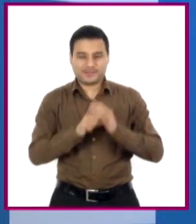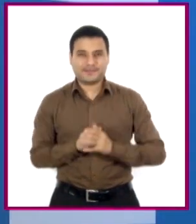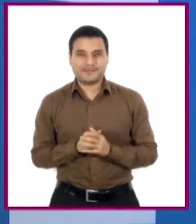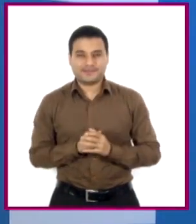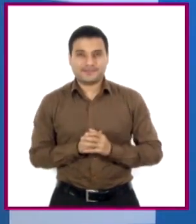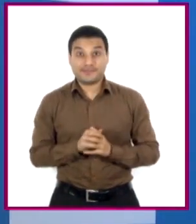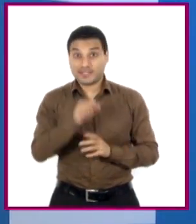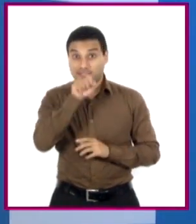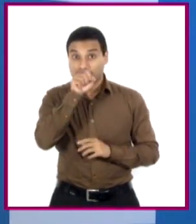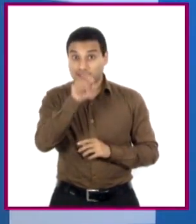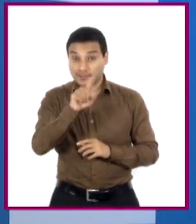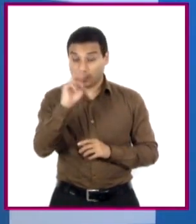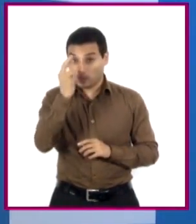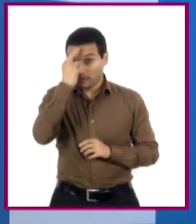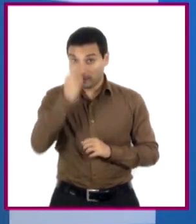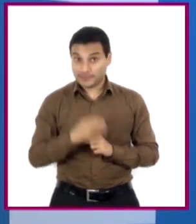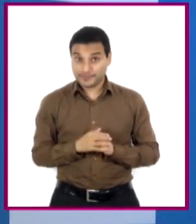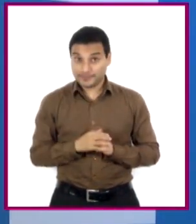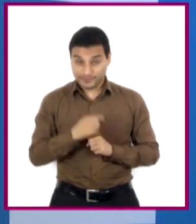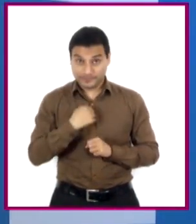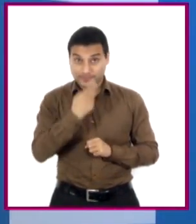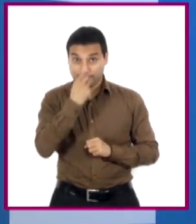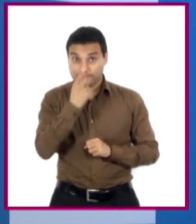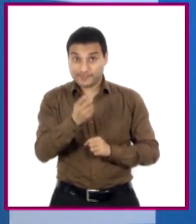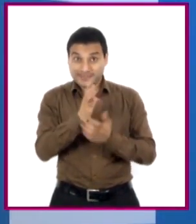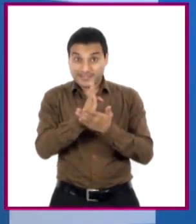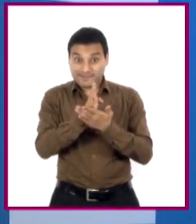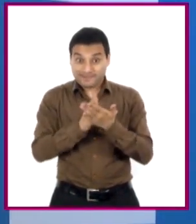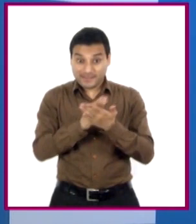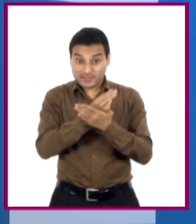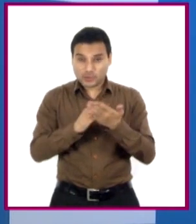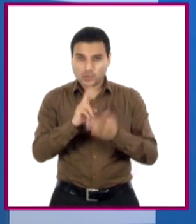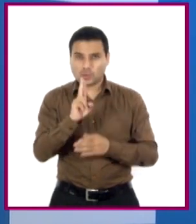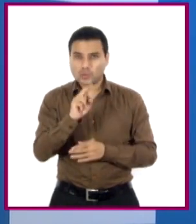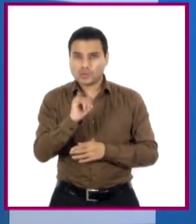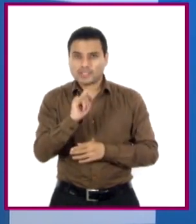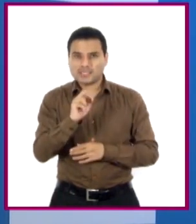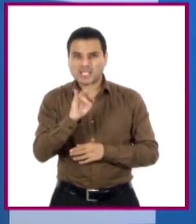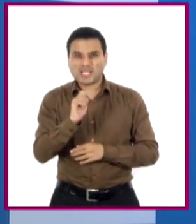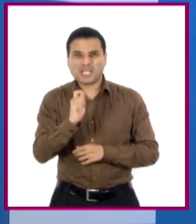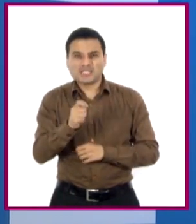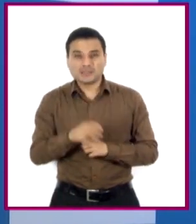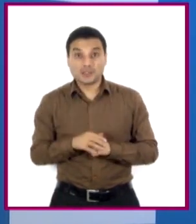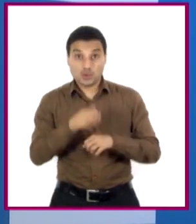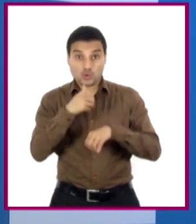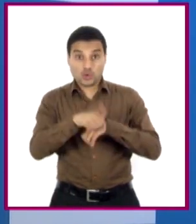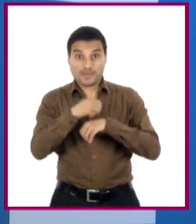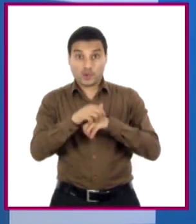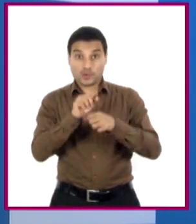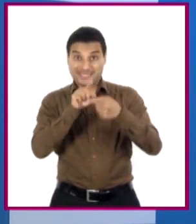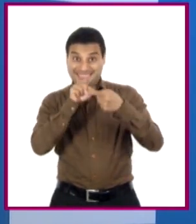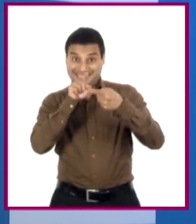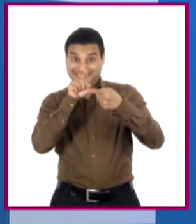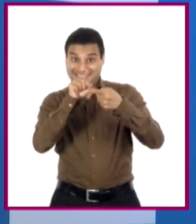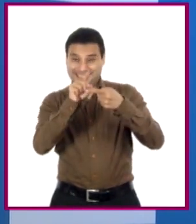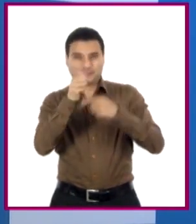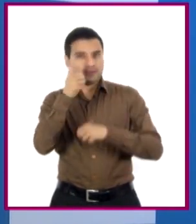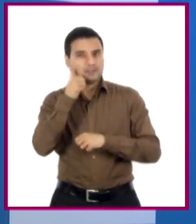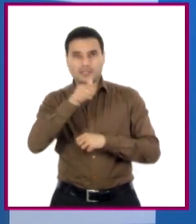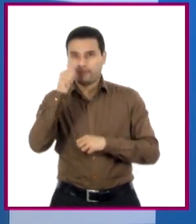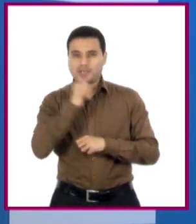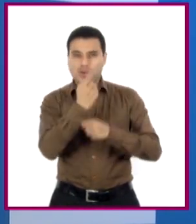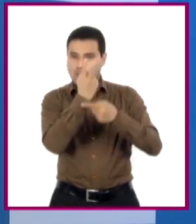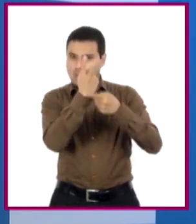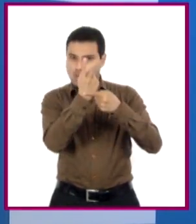También deben recordar que al hablar de fracción unitaria nos referimos a que en el numerador el valor siempre es 1.